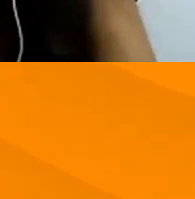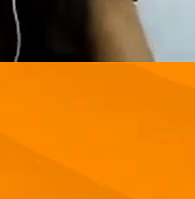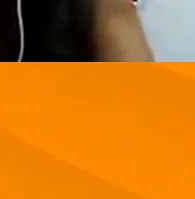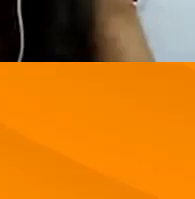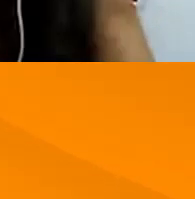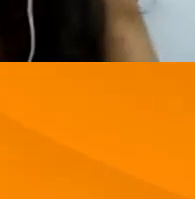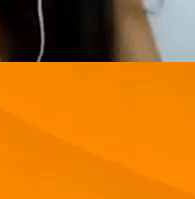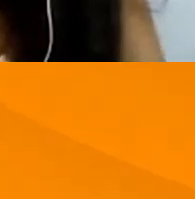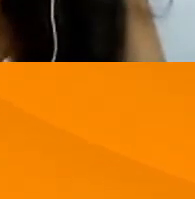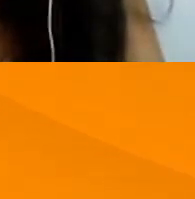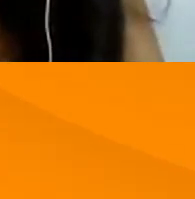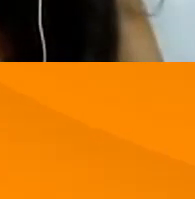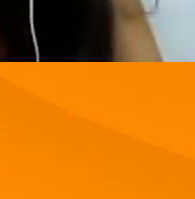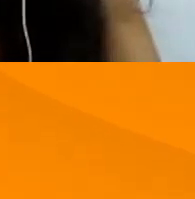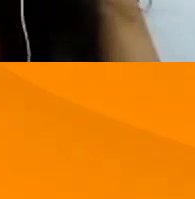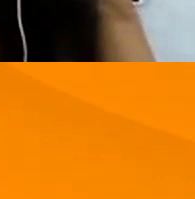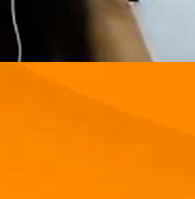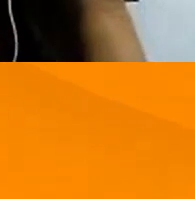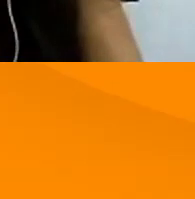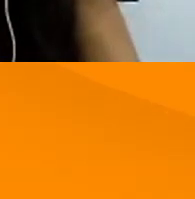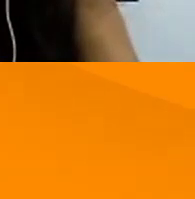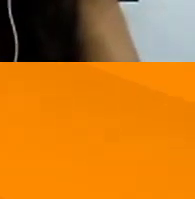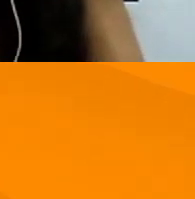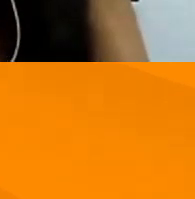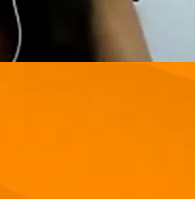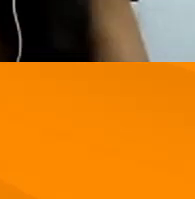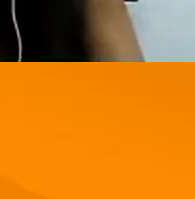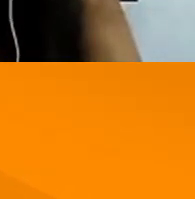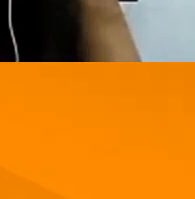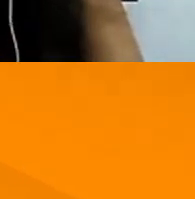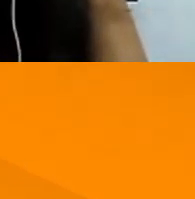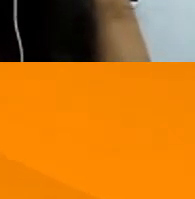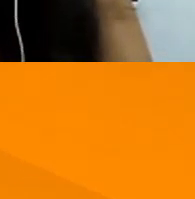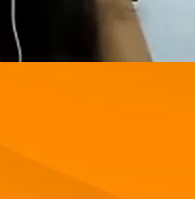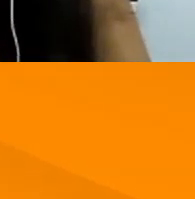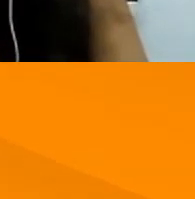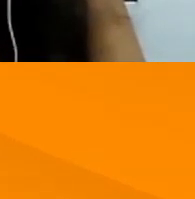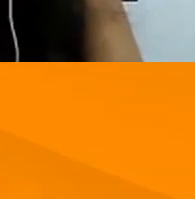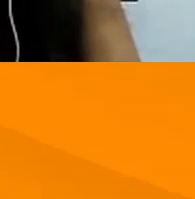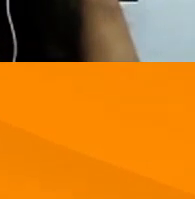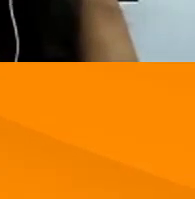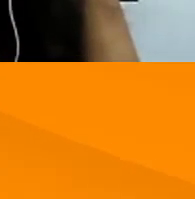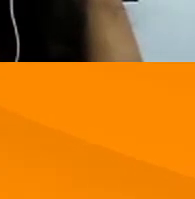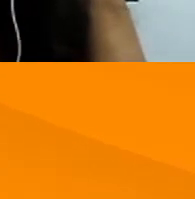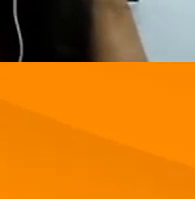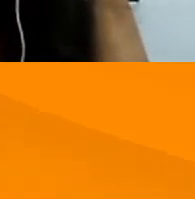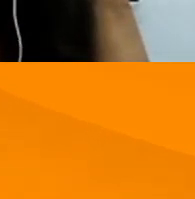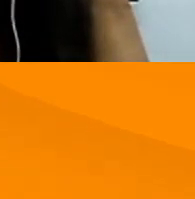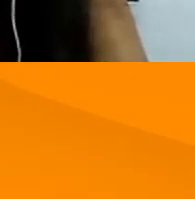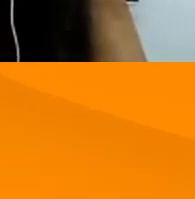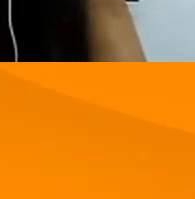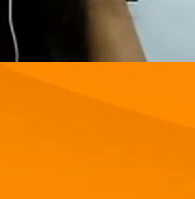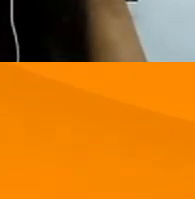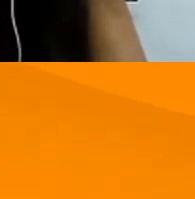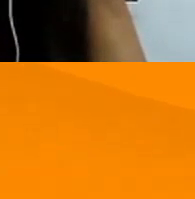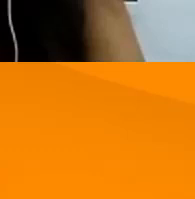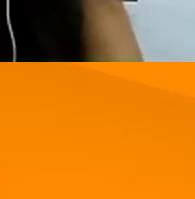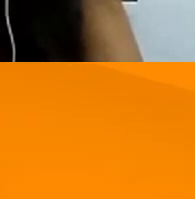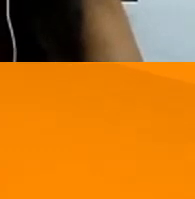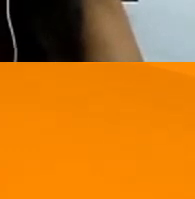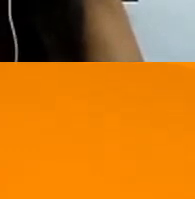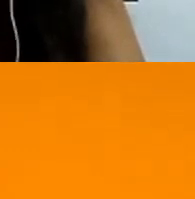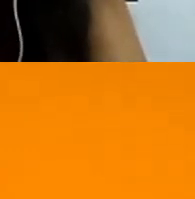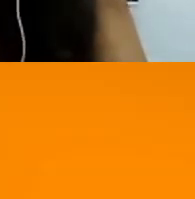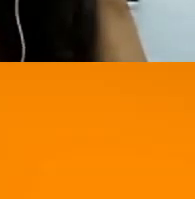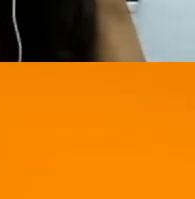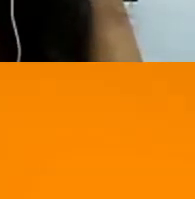tener un poquito más de positivismo. Y lo Ajá. primero es dedicar un instante cada día a cultivar la gratitud.